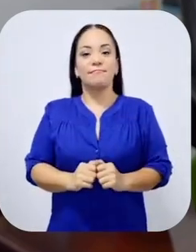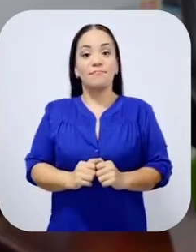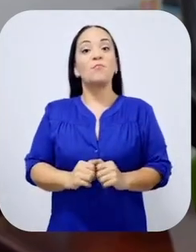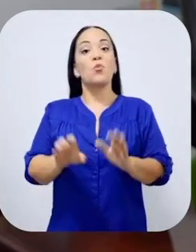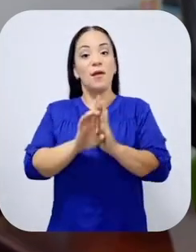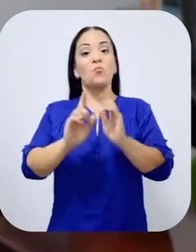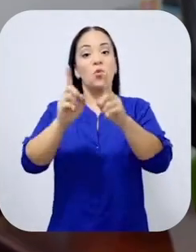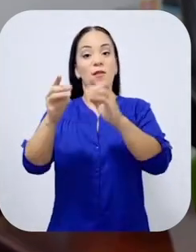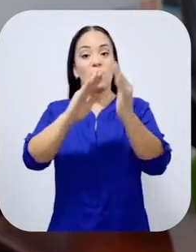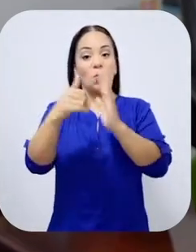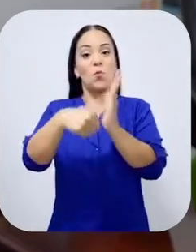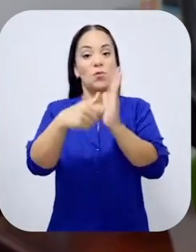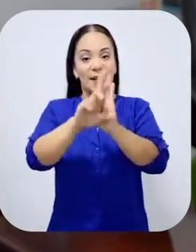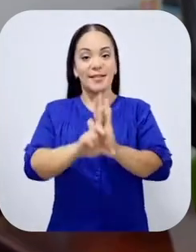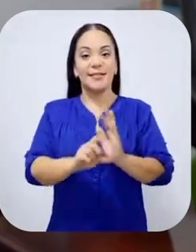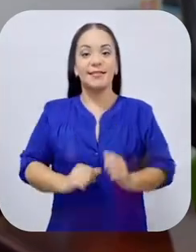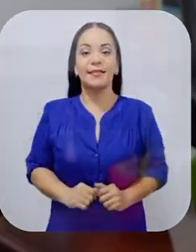estratégicas como son el ira referéndum